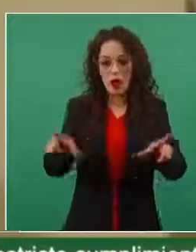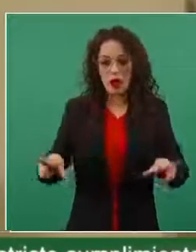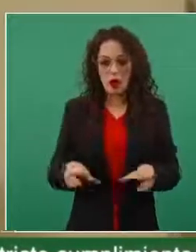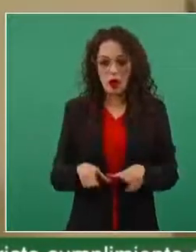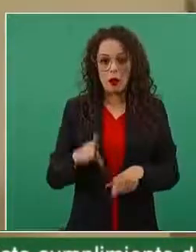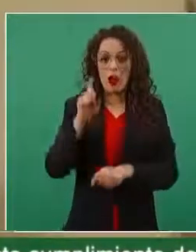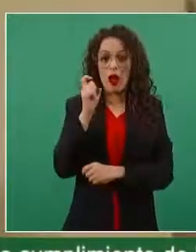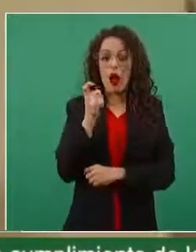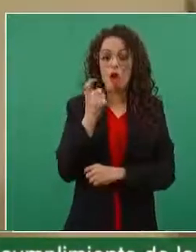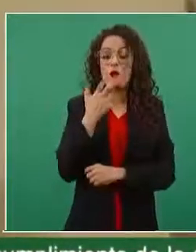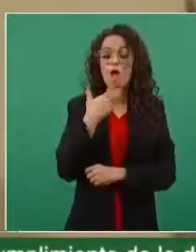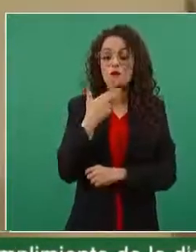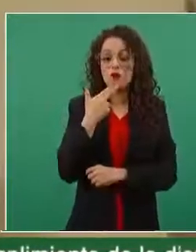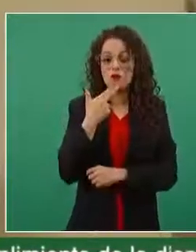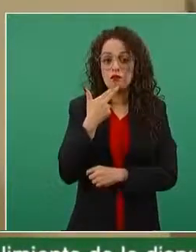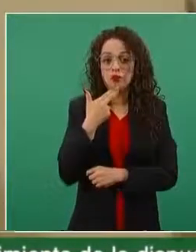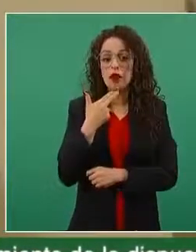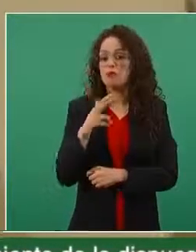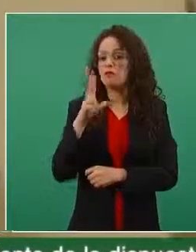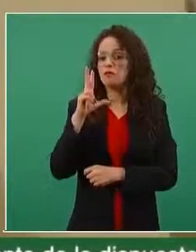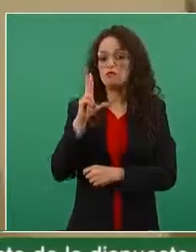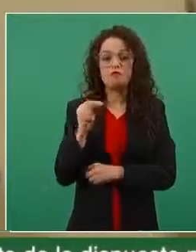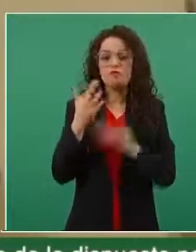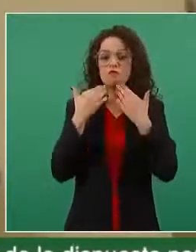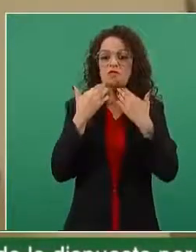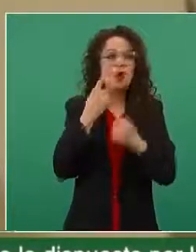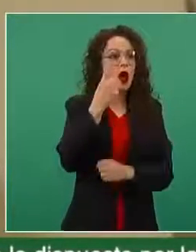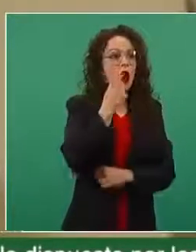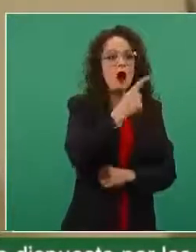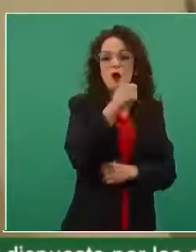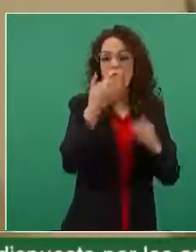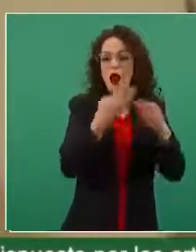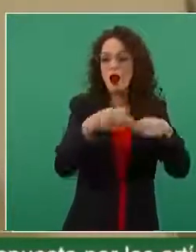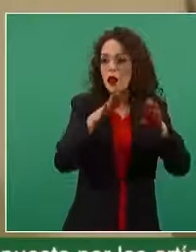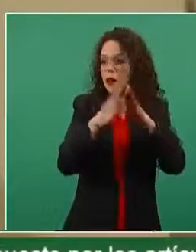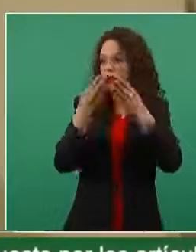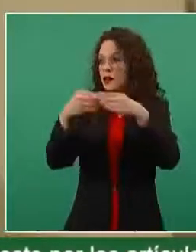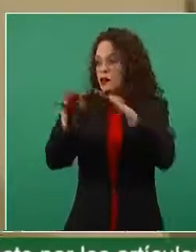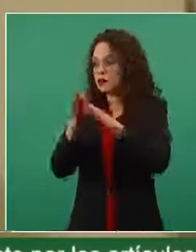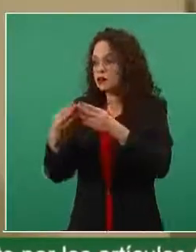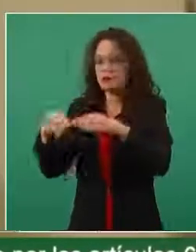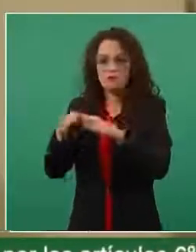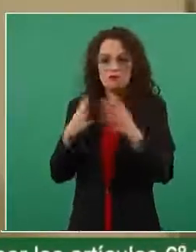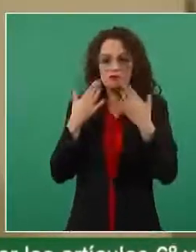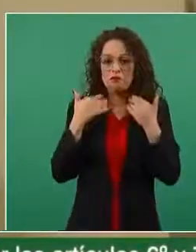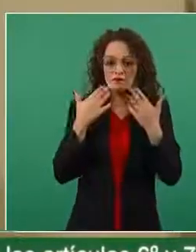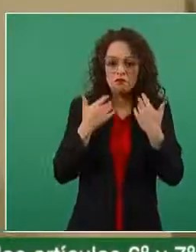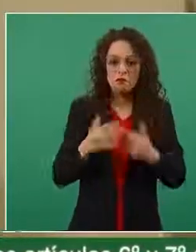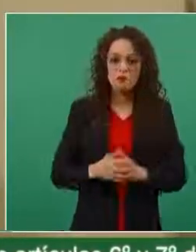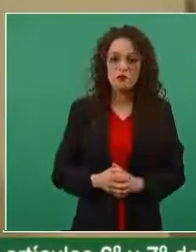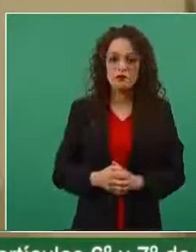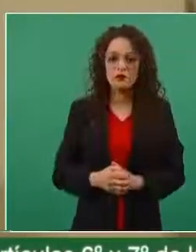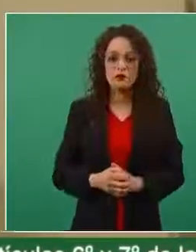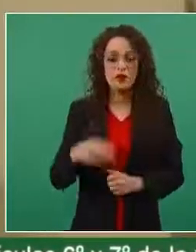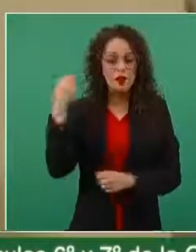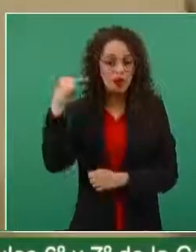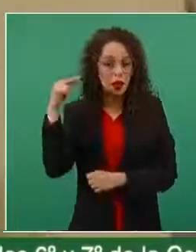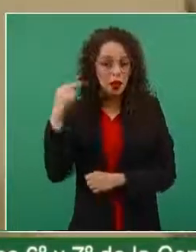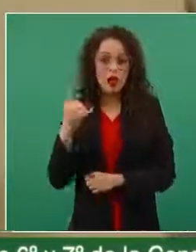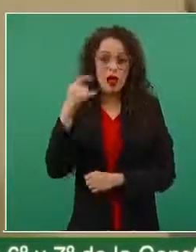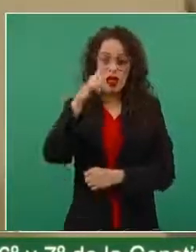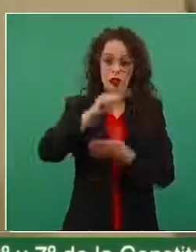ya no llega a las viviendas y todas las casas, tanto del norte de Veracruz como el sur de Tamaulipas,